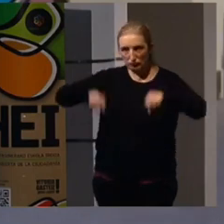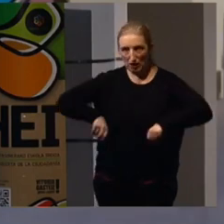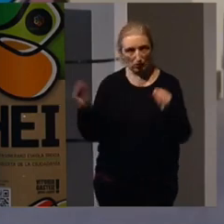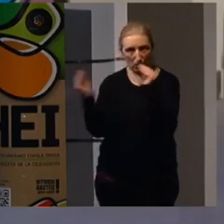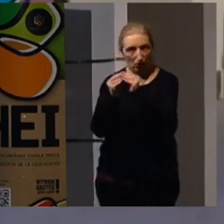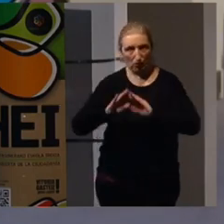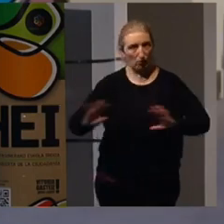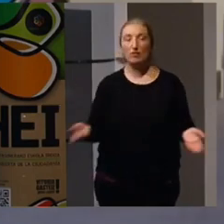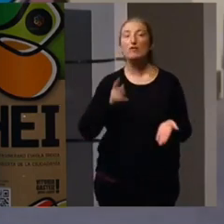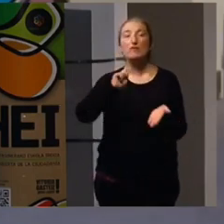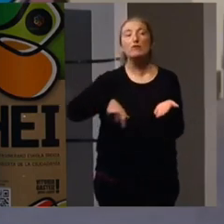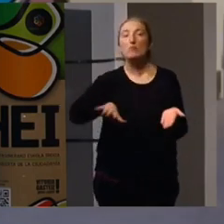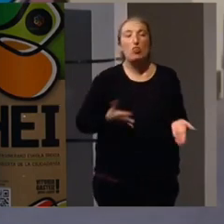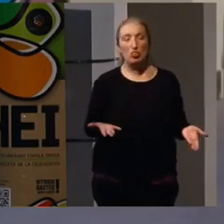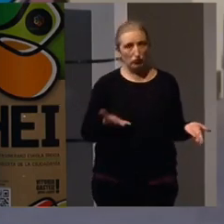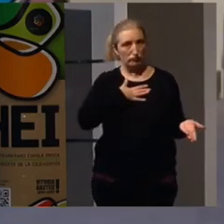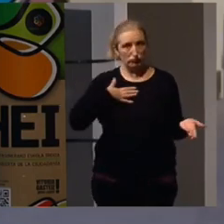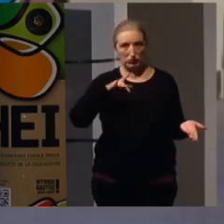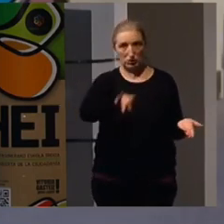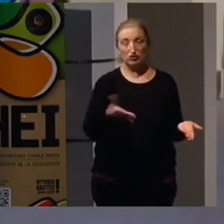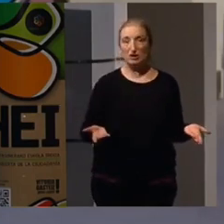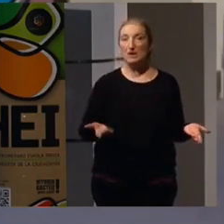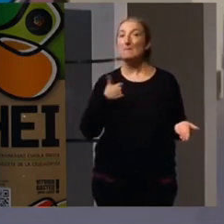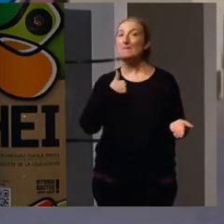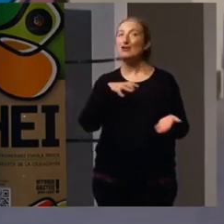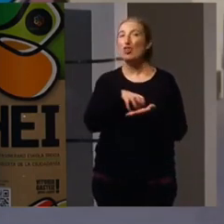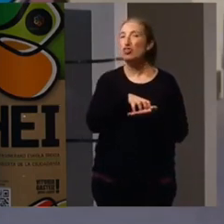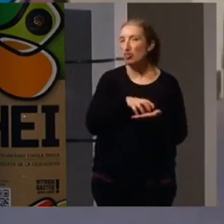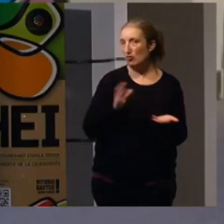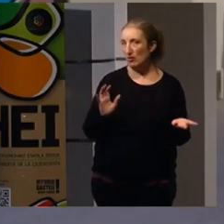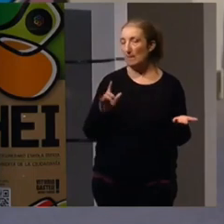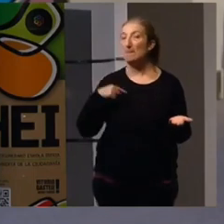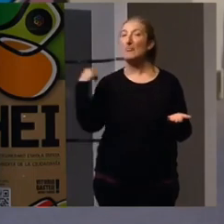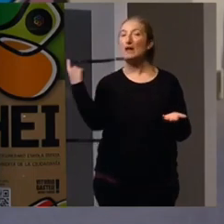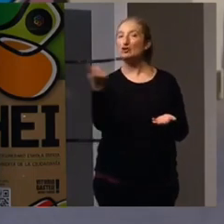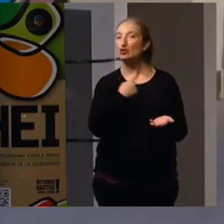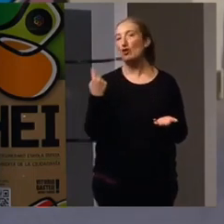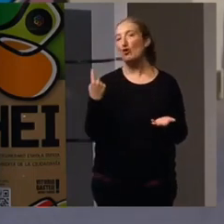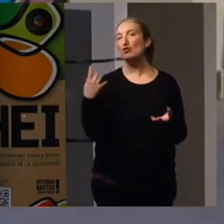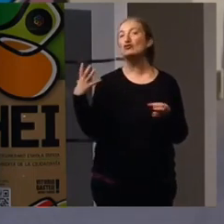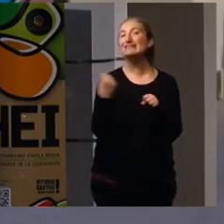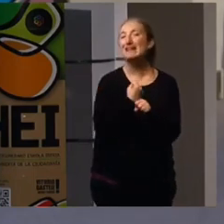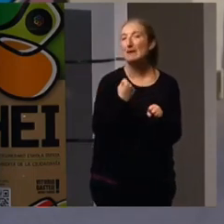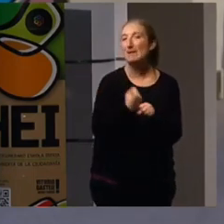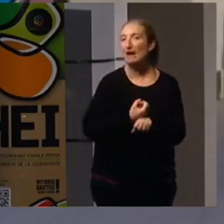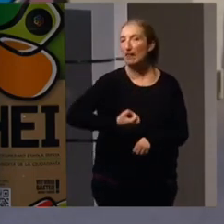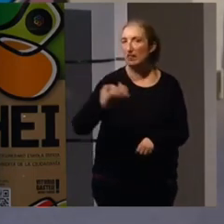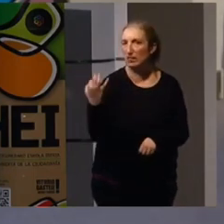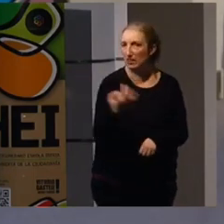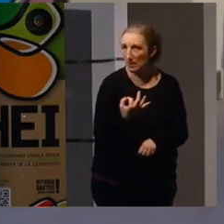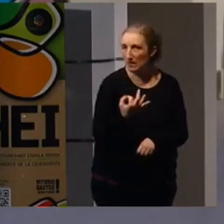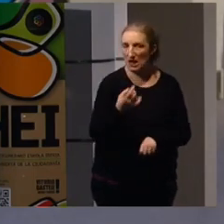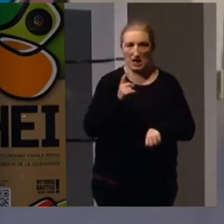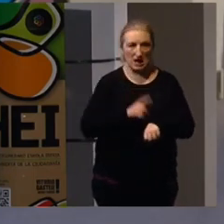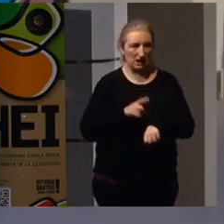vamos, o sea, ¿dónde hay que firmar? Ahora bien, yo tengo mis dudas de que todo el mundo tenga que trabajar y todo el mundo tenga que